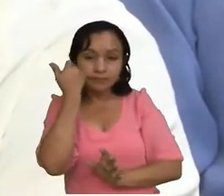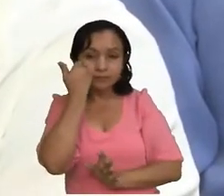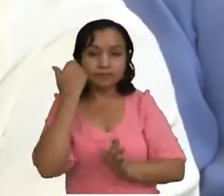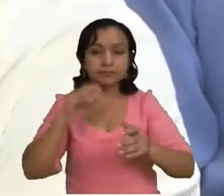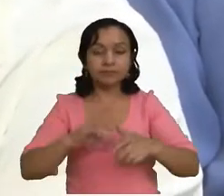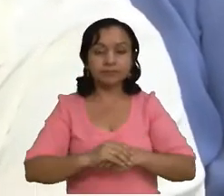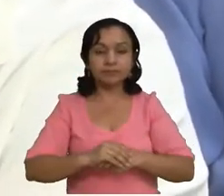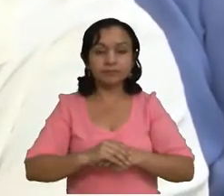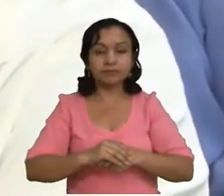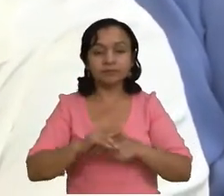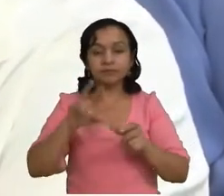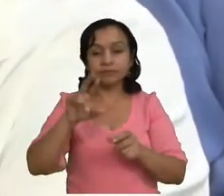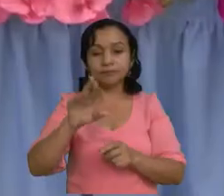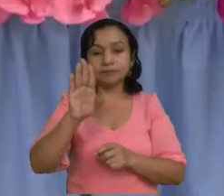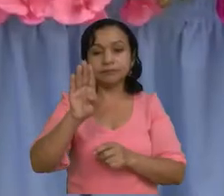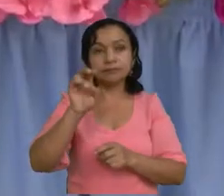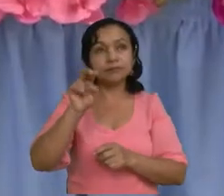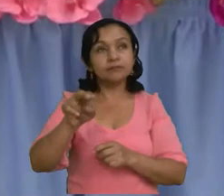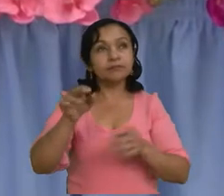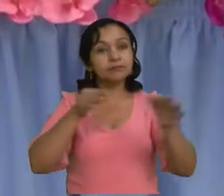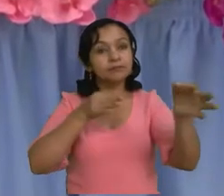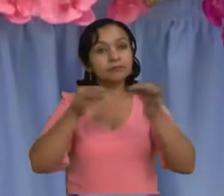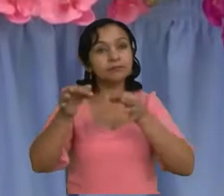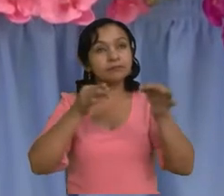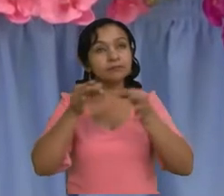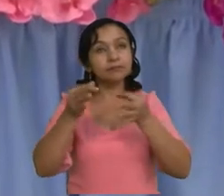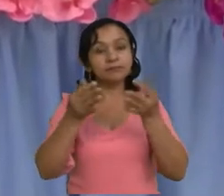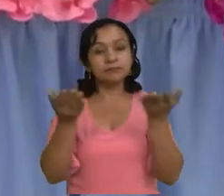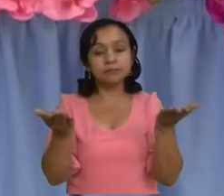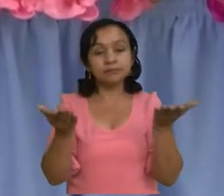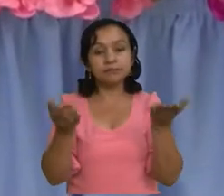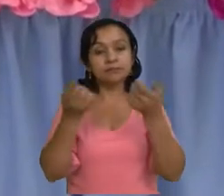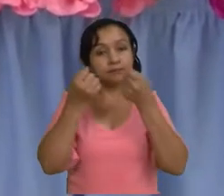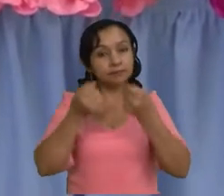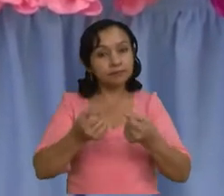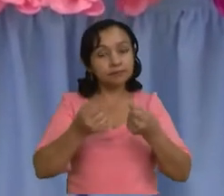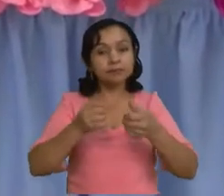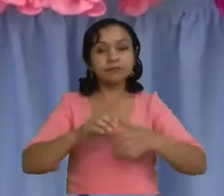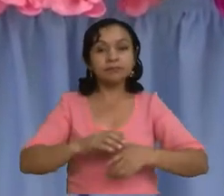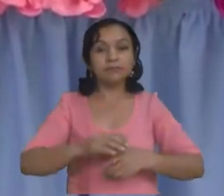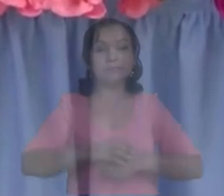Con cámara de Rubén Castro, informó para el canal parlamentario Jonathan Castro.